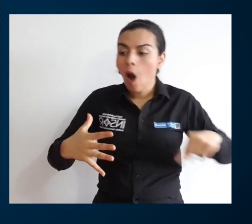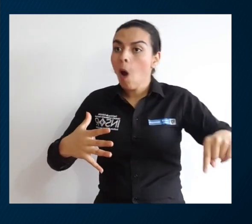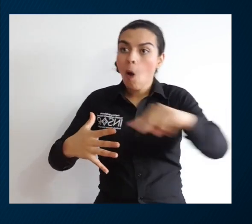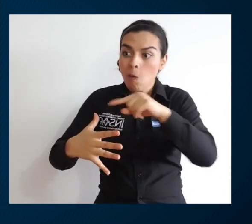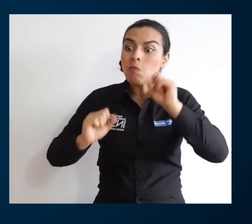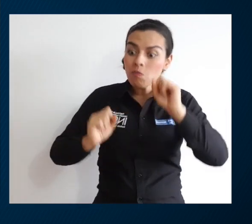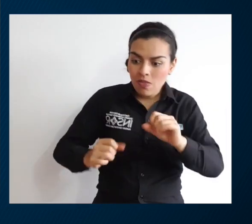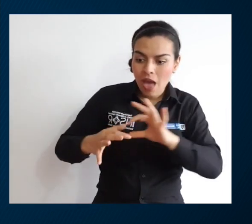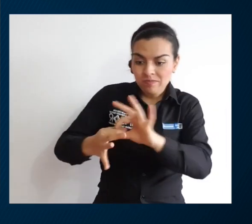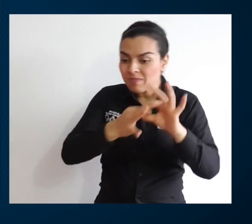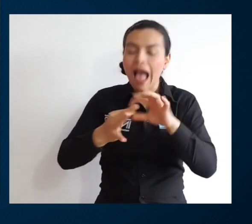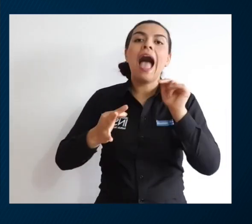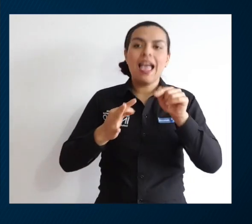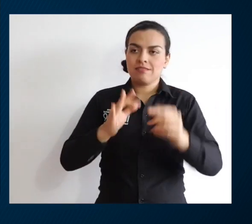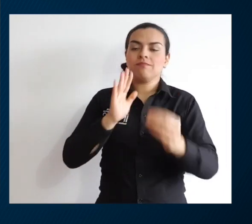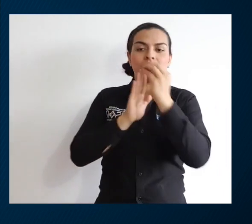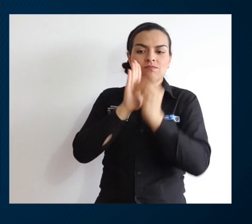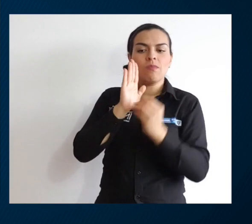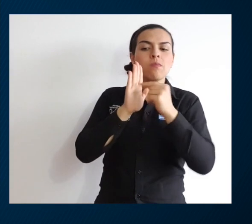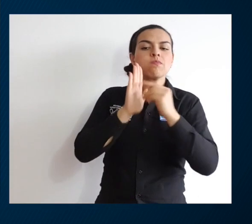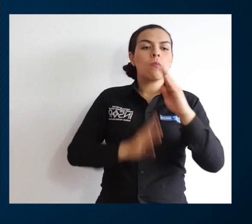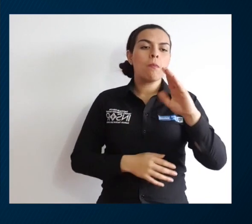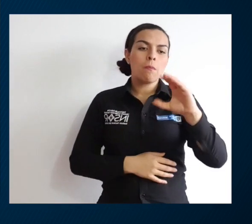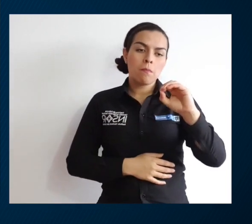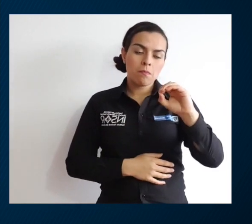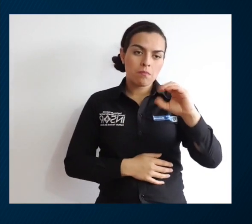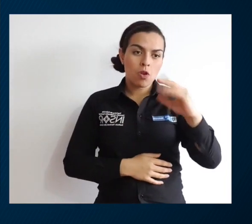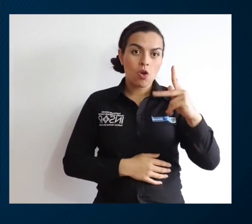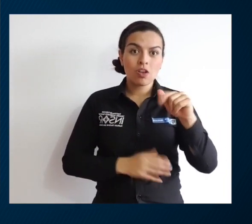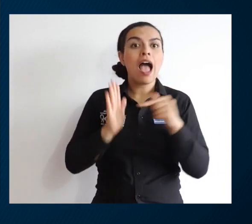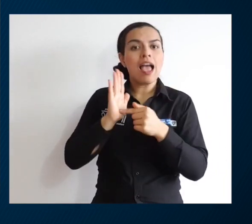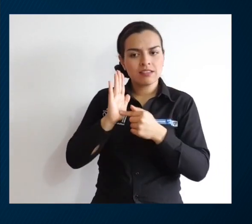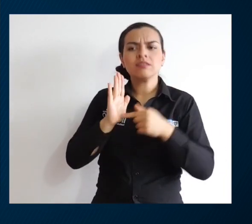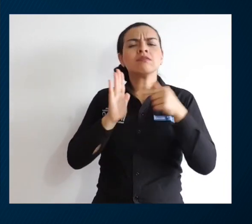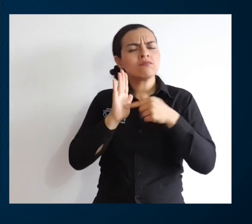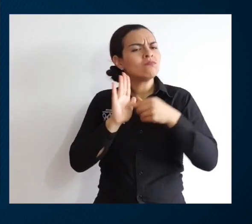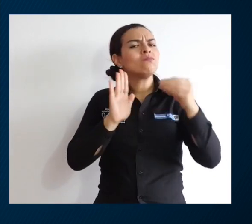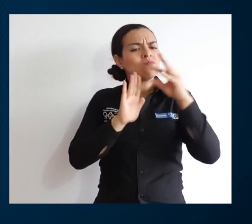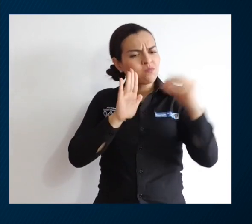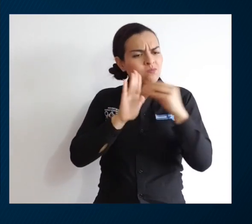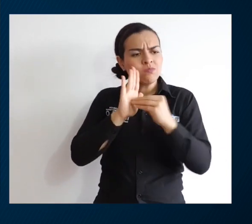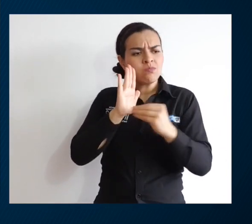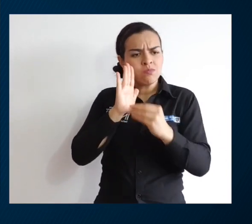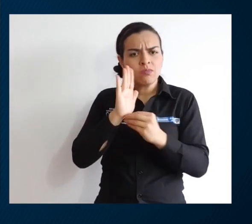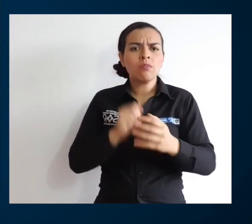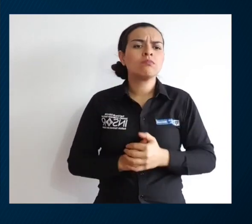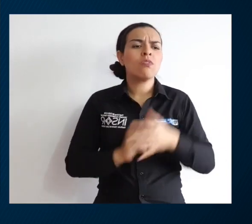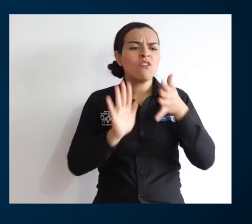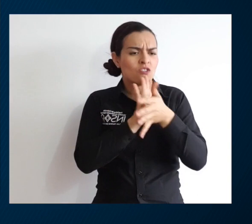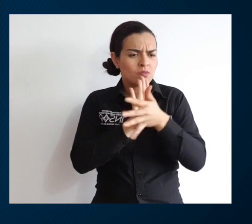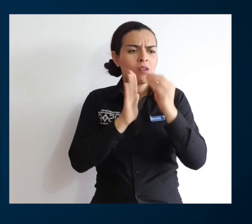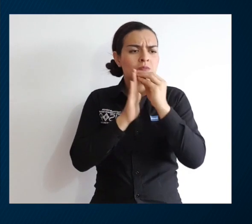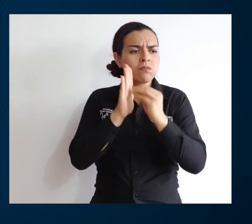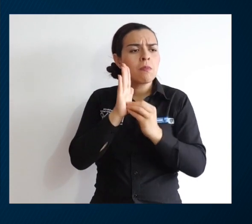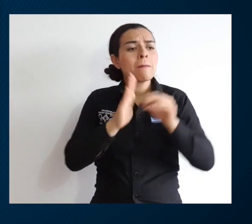para aquella porción de la población o aquella porción de la comunidad que tiene la posibilidad de enlazarte, y creamos un blog. En ese blog están